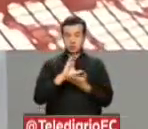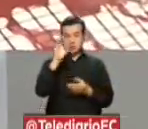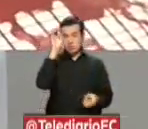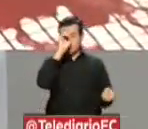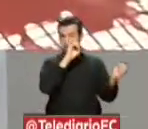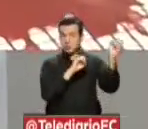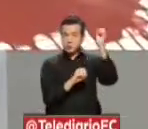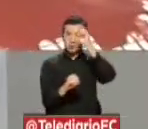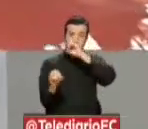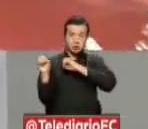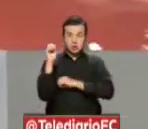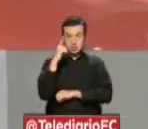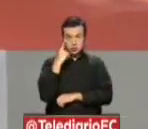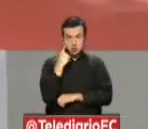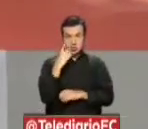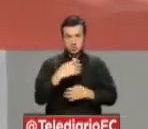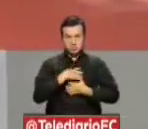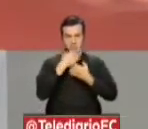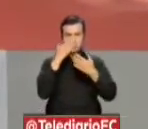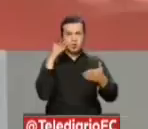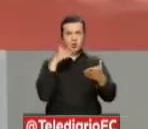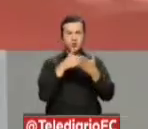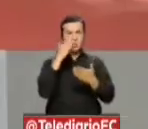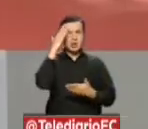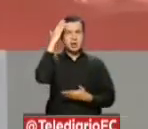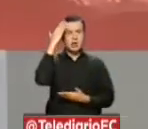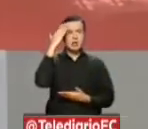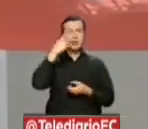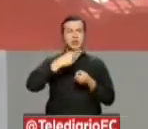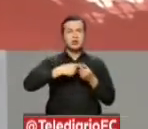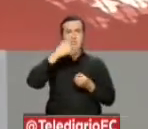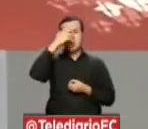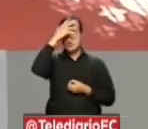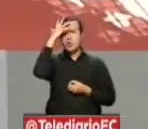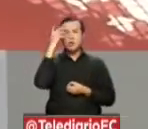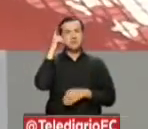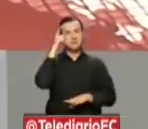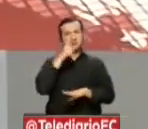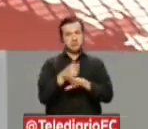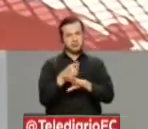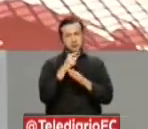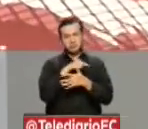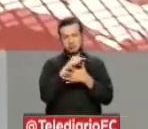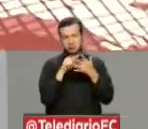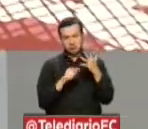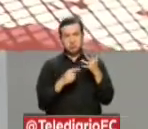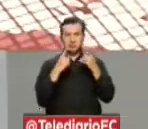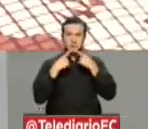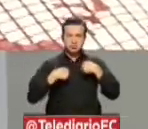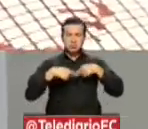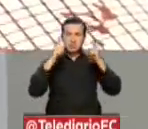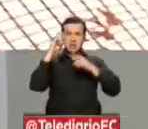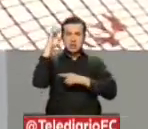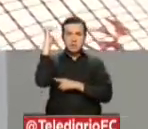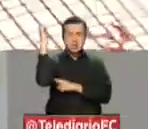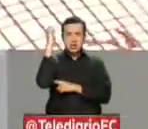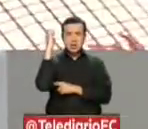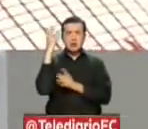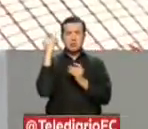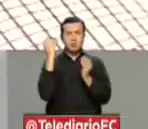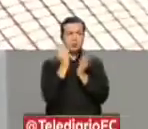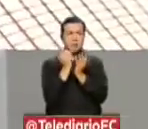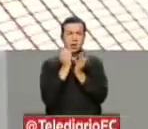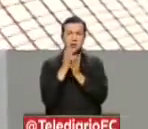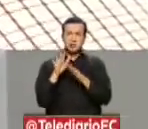Observación Ciudadana presentaron un reclamo contra el alcalde de Quito, Mauricio Rodas, exigen, entre otros temas, que se declare la crisis sanitaria en